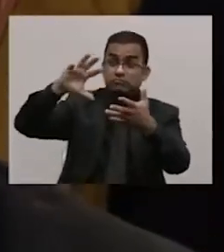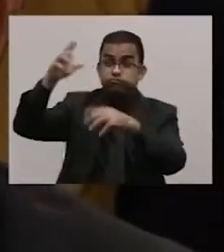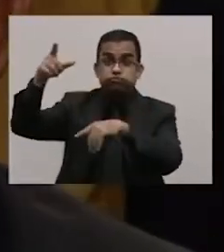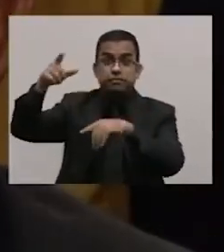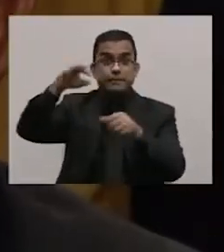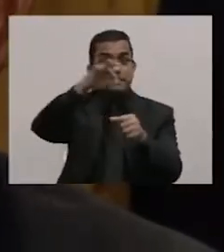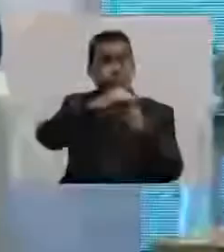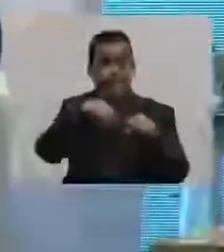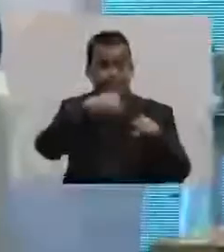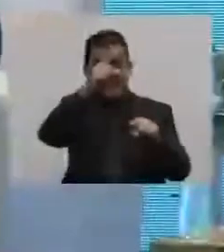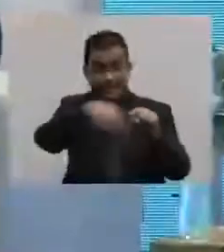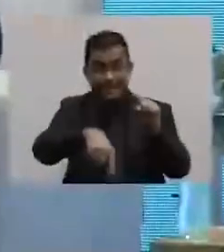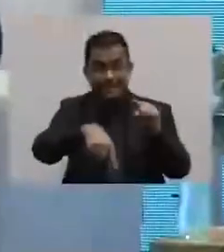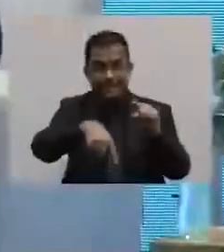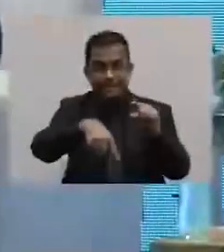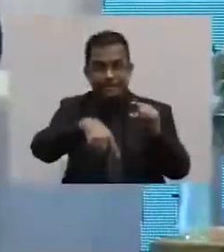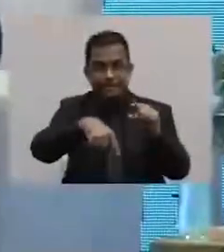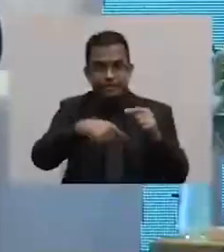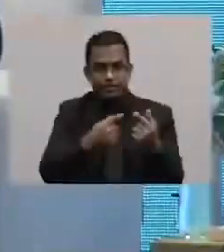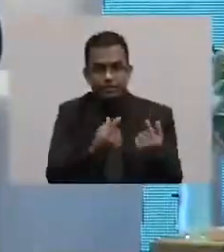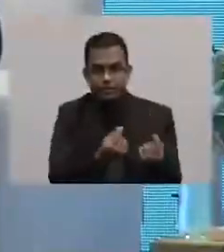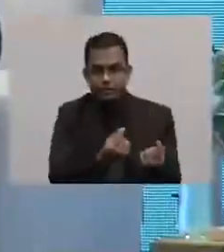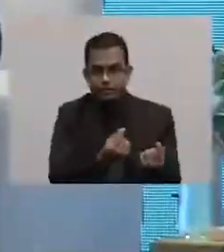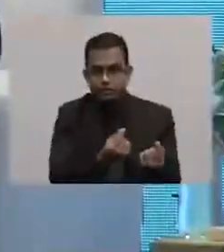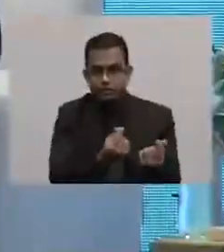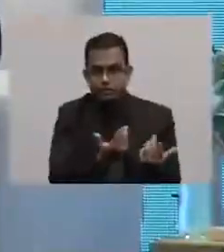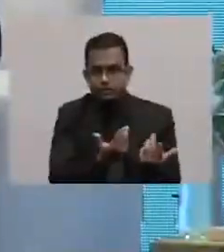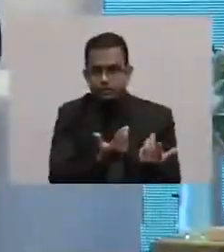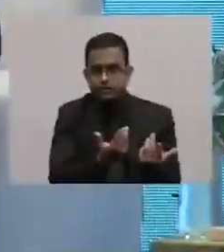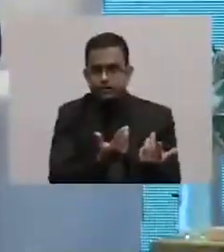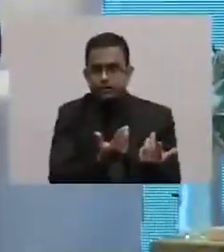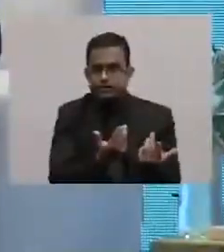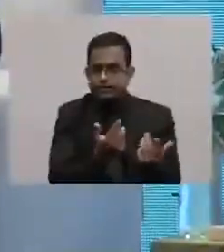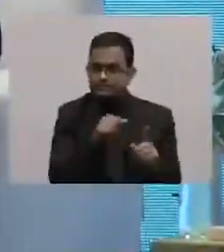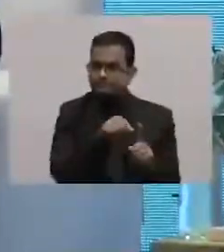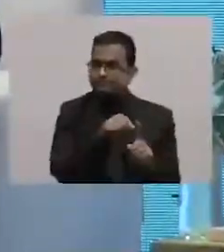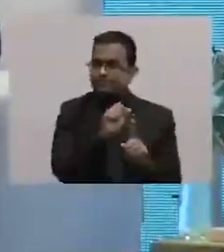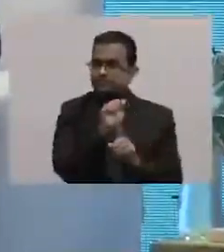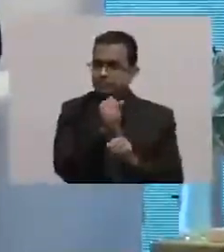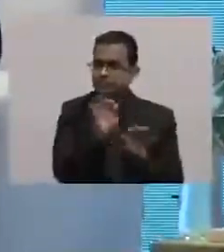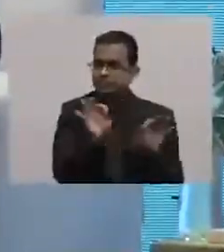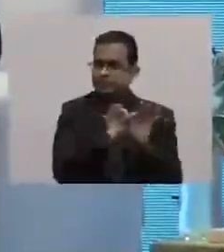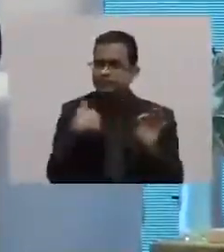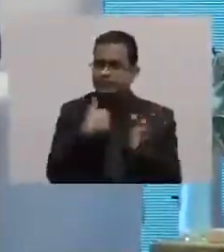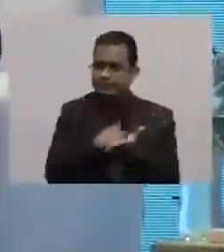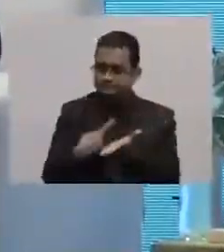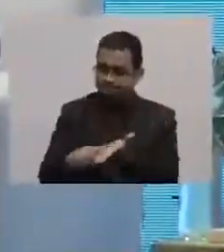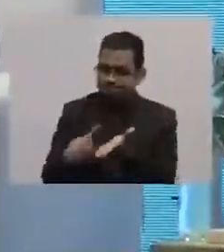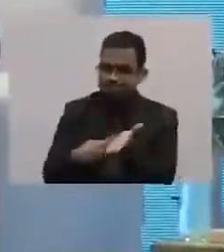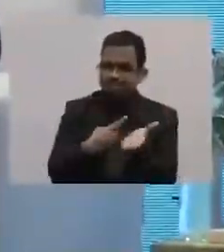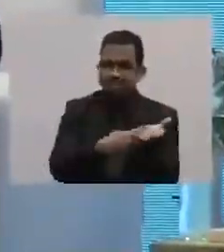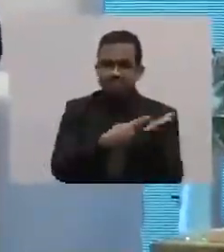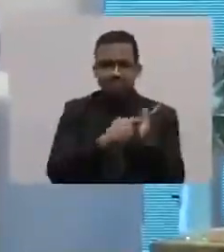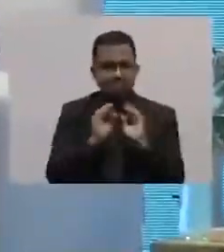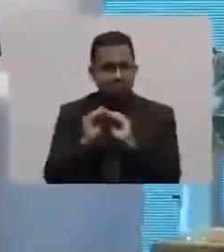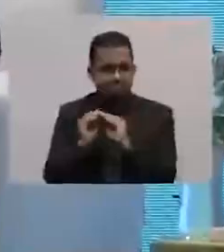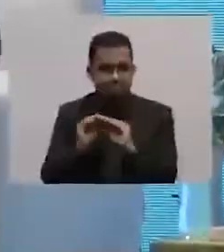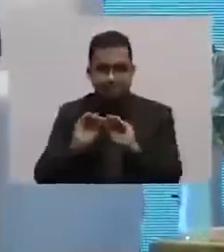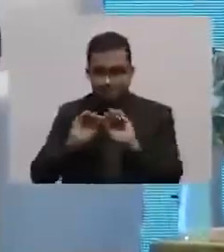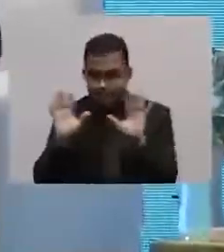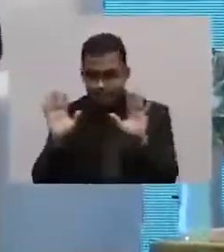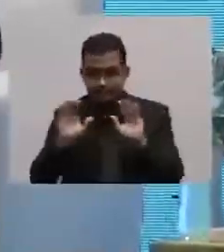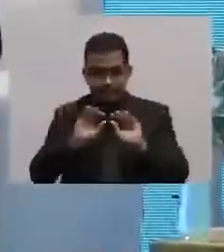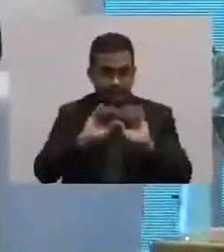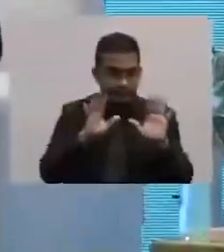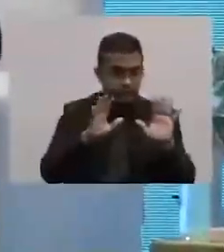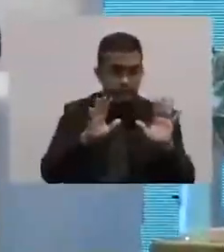plazos razonables que podamos tener establecidos? Entonces yo creo que esas son situaciones que debemos debatirlas, debemos discutirlas, para